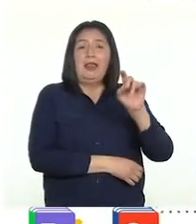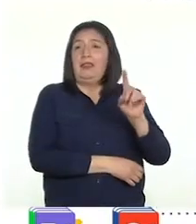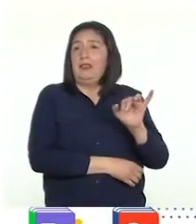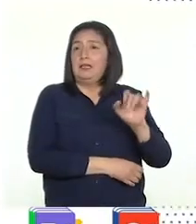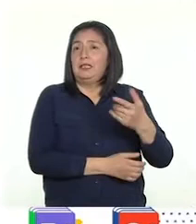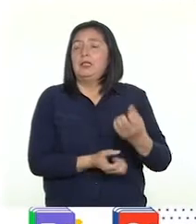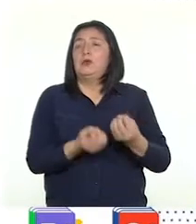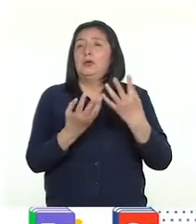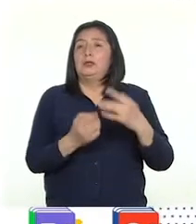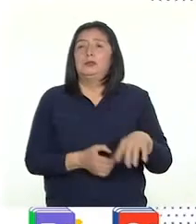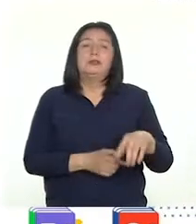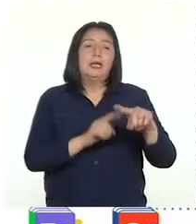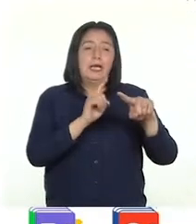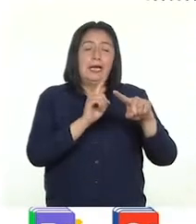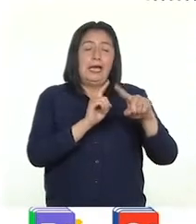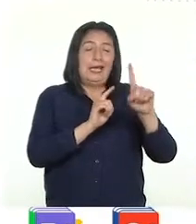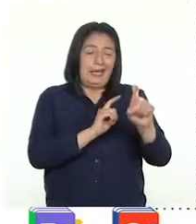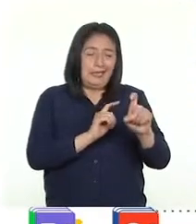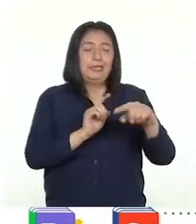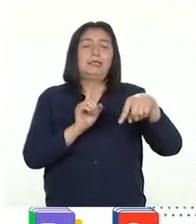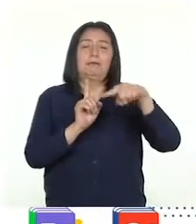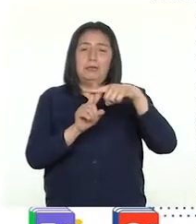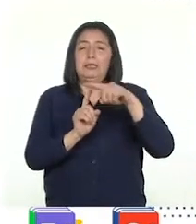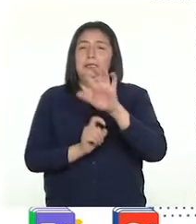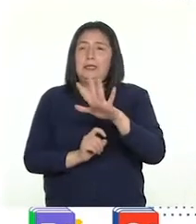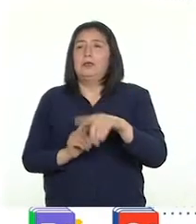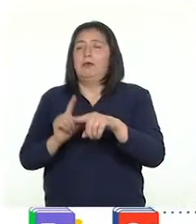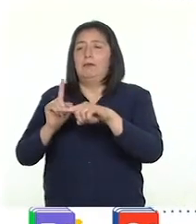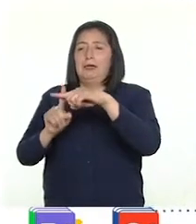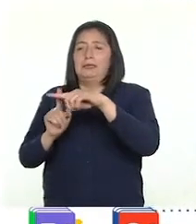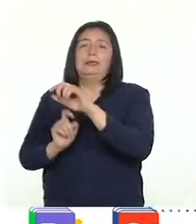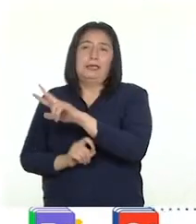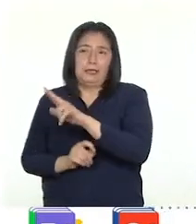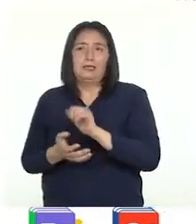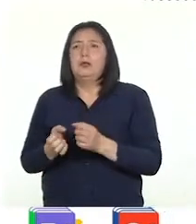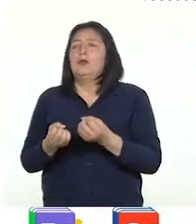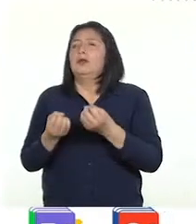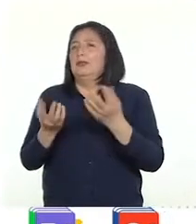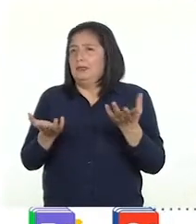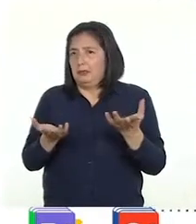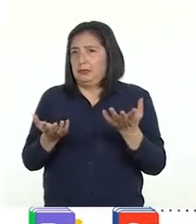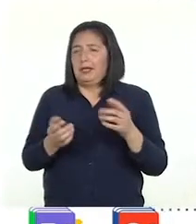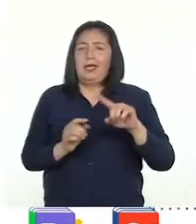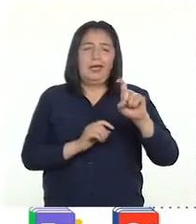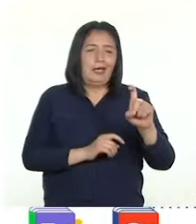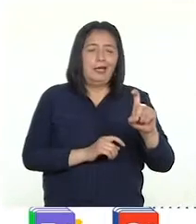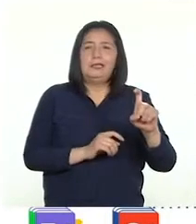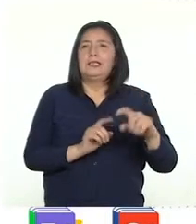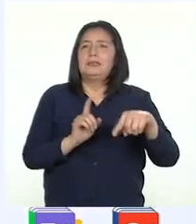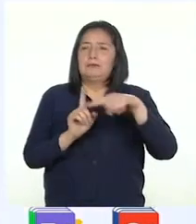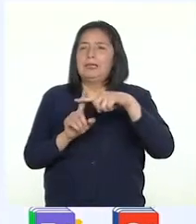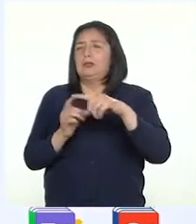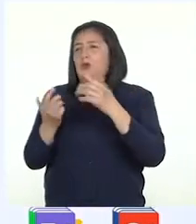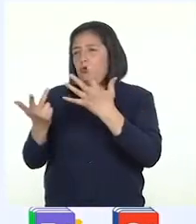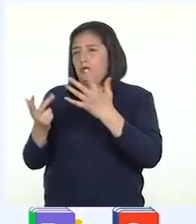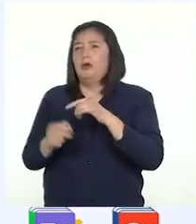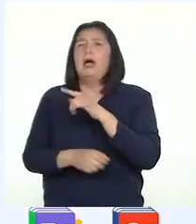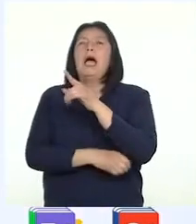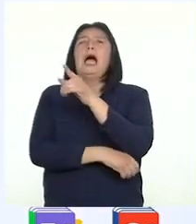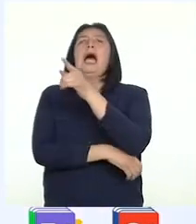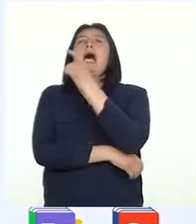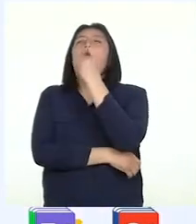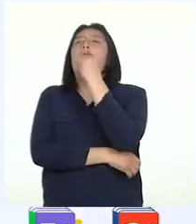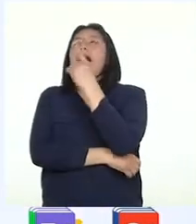habrá recolectado x más 5 más 3, es decir, x más 8.